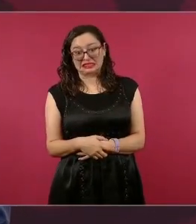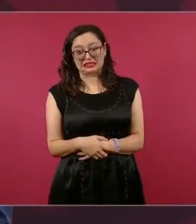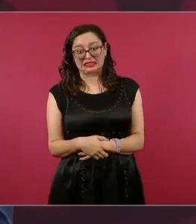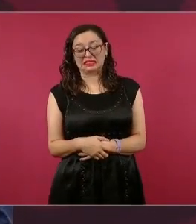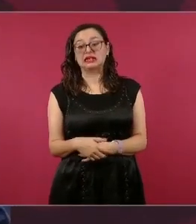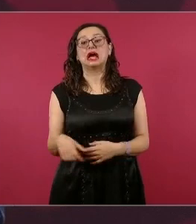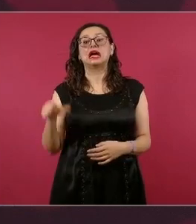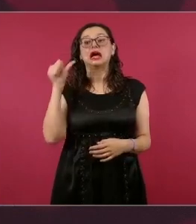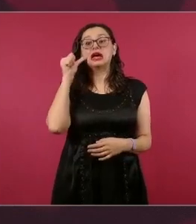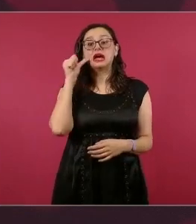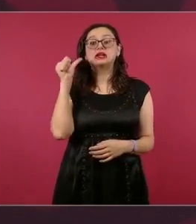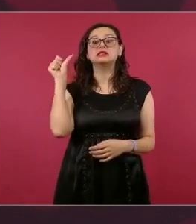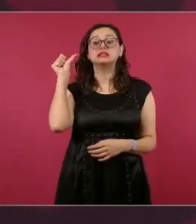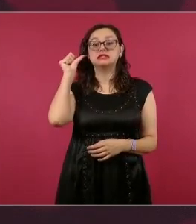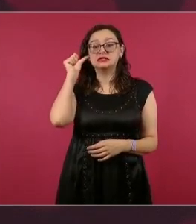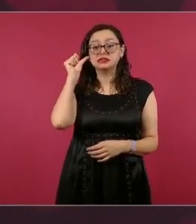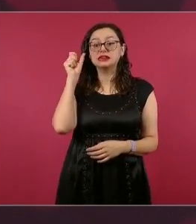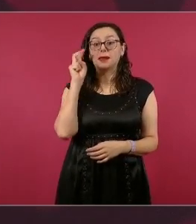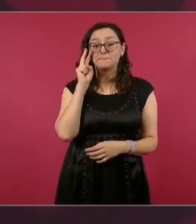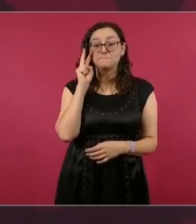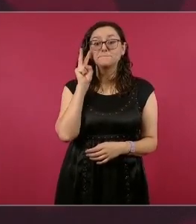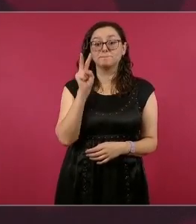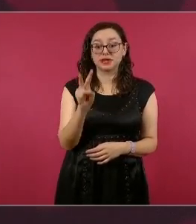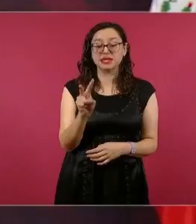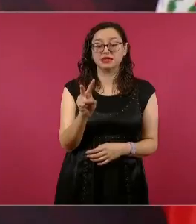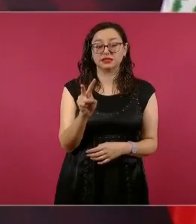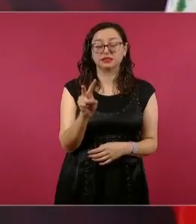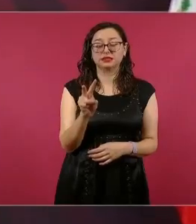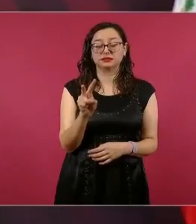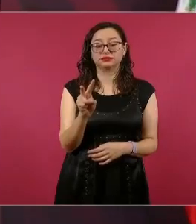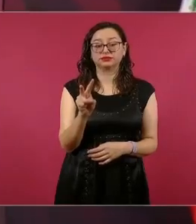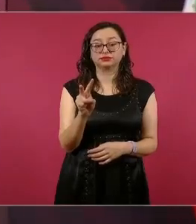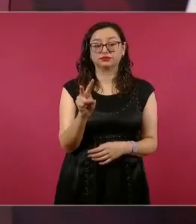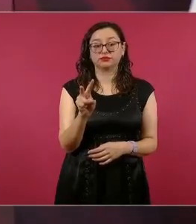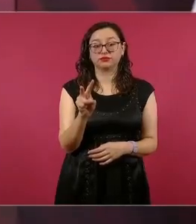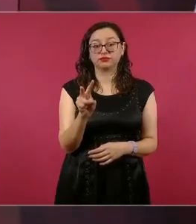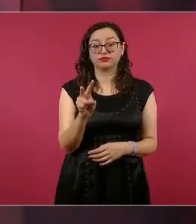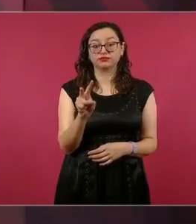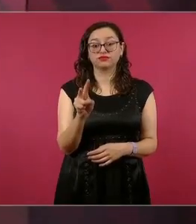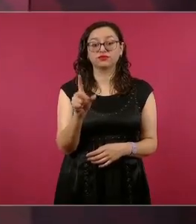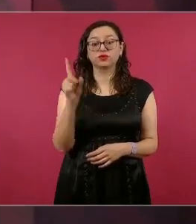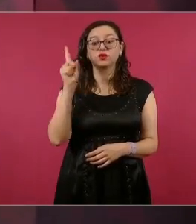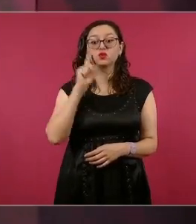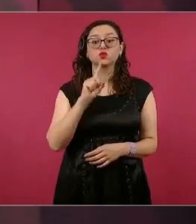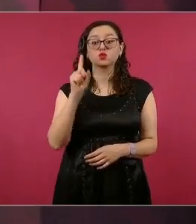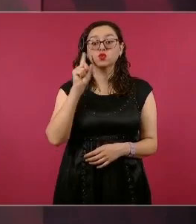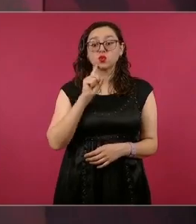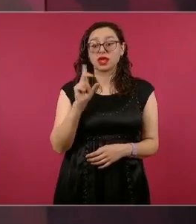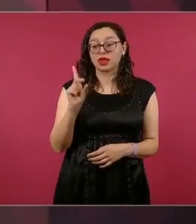o la frase de la señora Denise